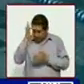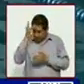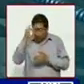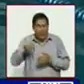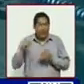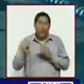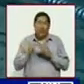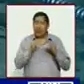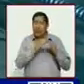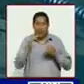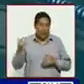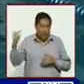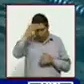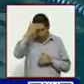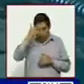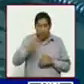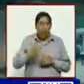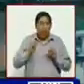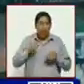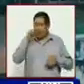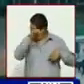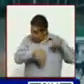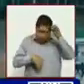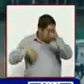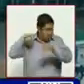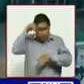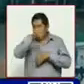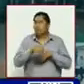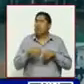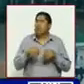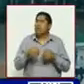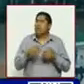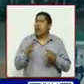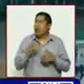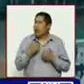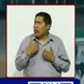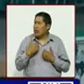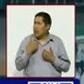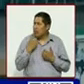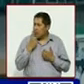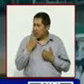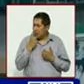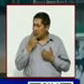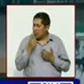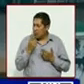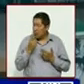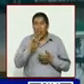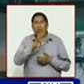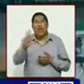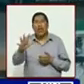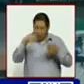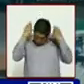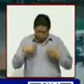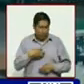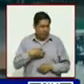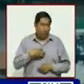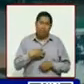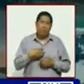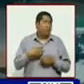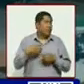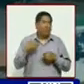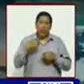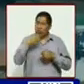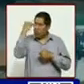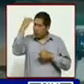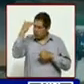de la ciudad del Alto, que son genios para nadar. Medallistas tenemos casi como 45 medallistas tenemos en todas